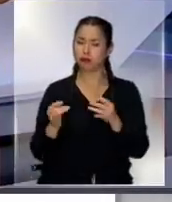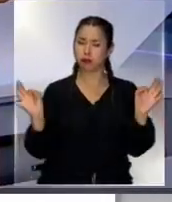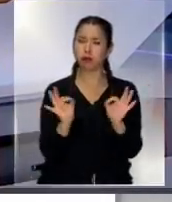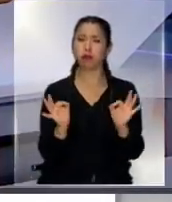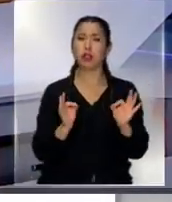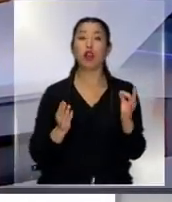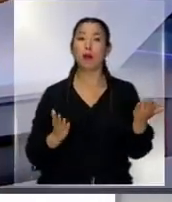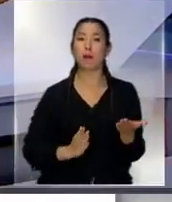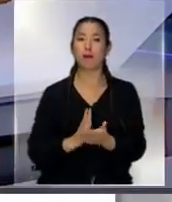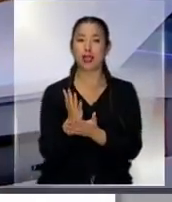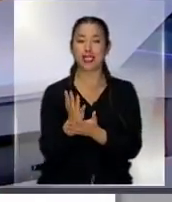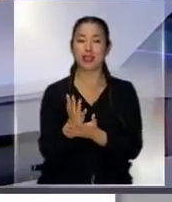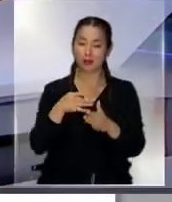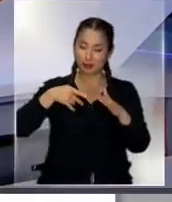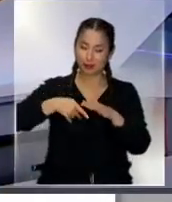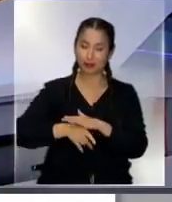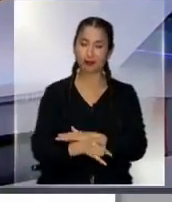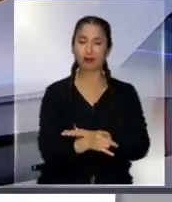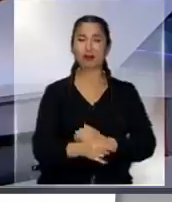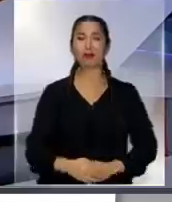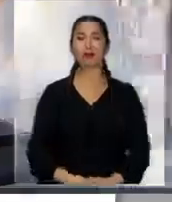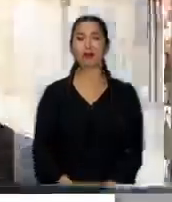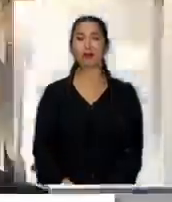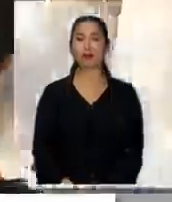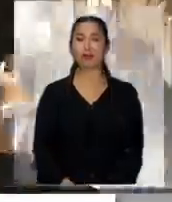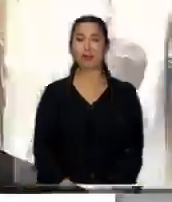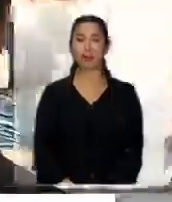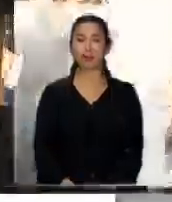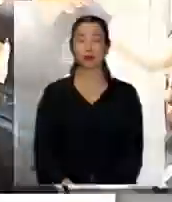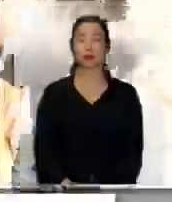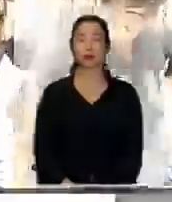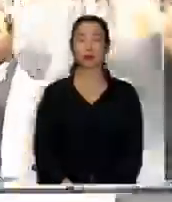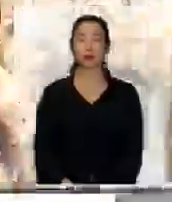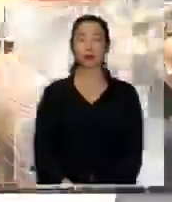de apertura con todos los detalles de esta jornada.